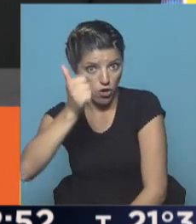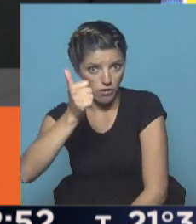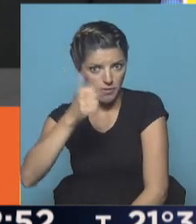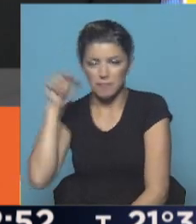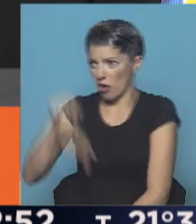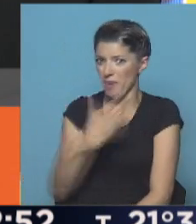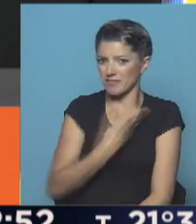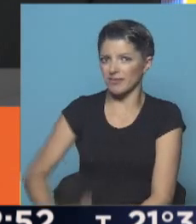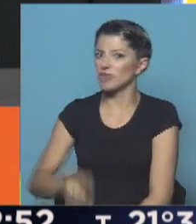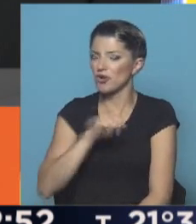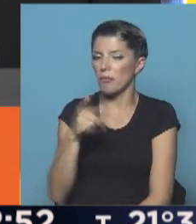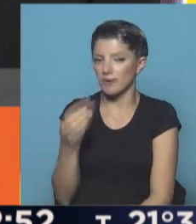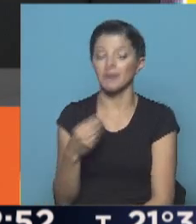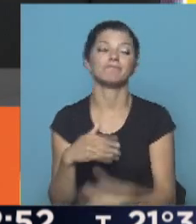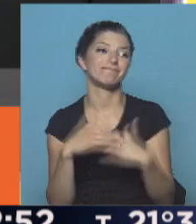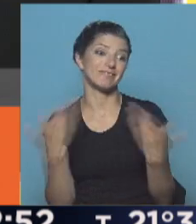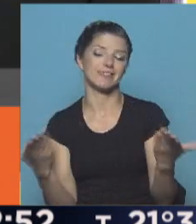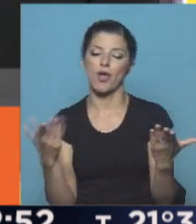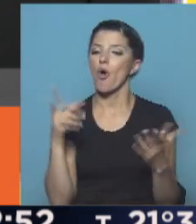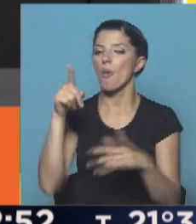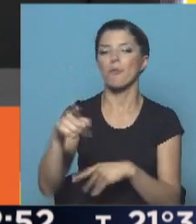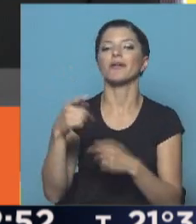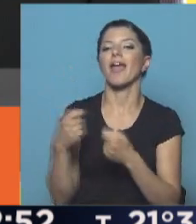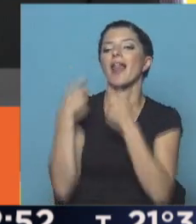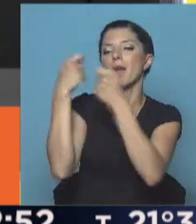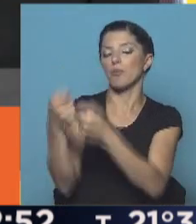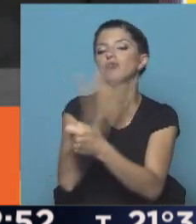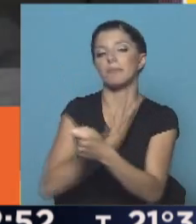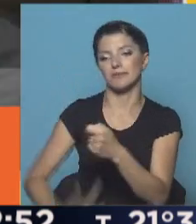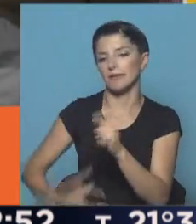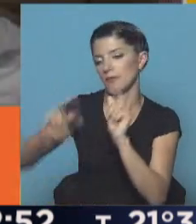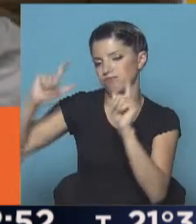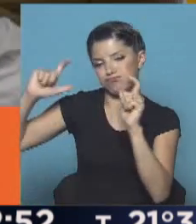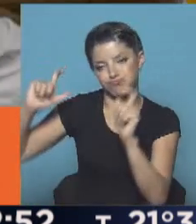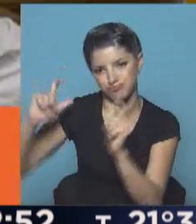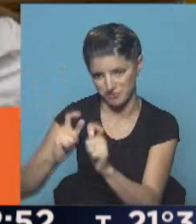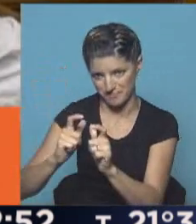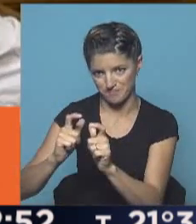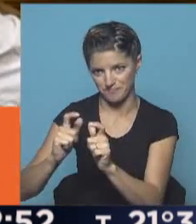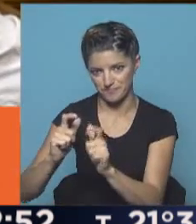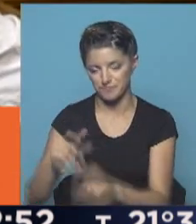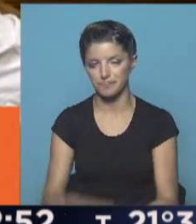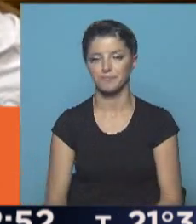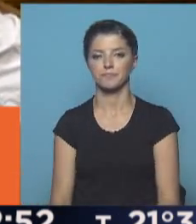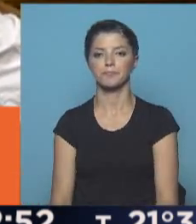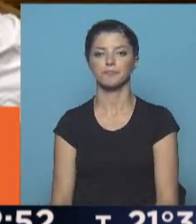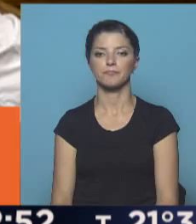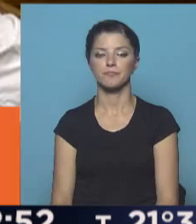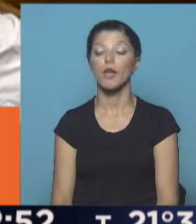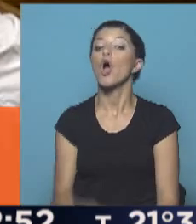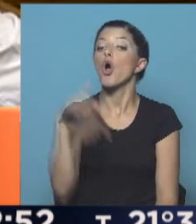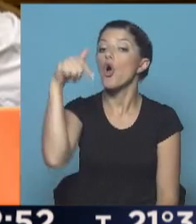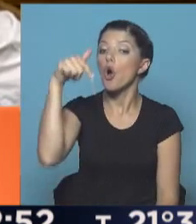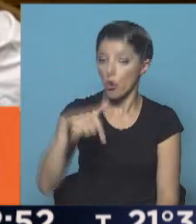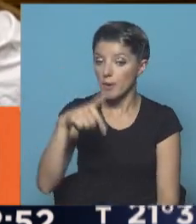hay un deterioro de la legitimidad y de la popularidad de Maduro muy marcado. Es decir, en este momento Maduro es